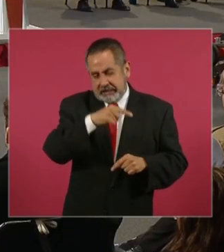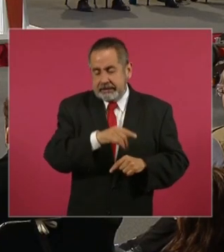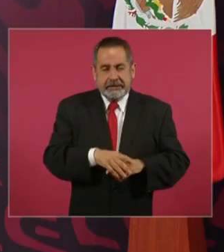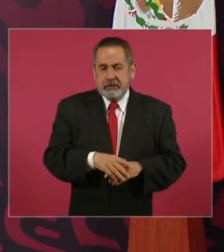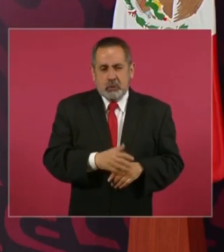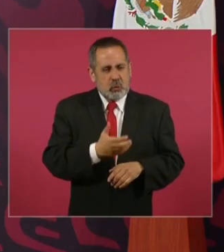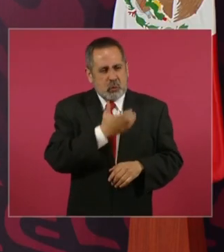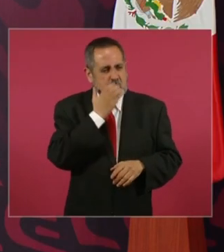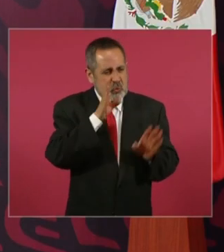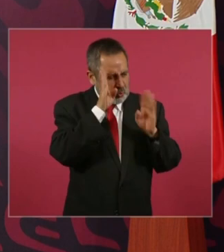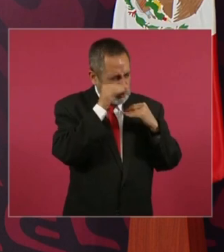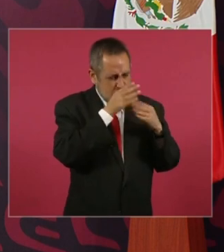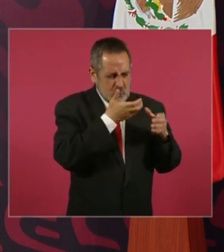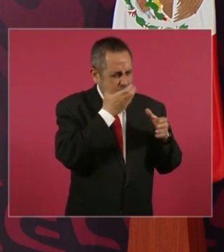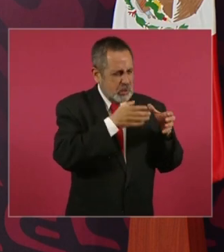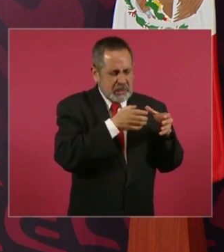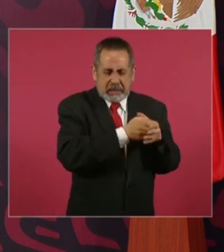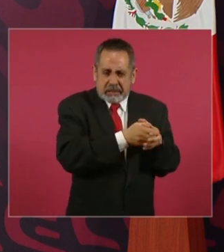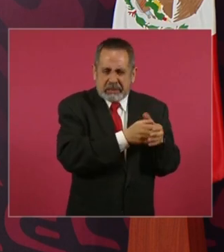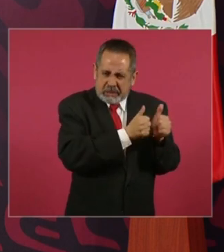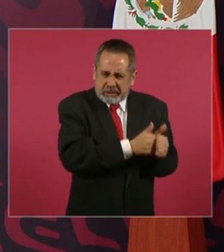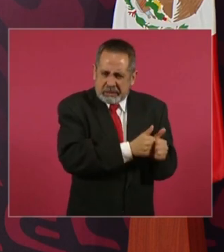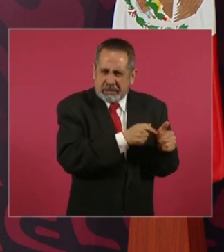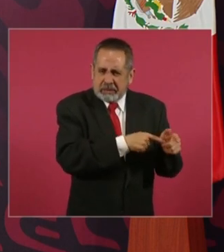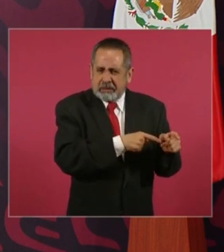muy conservador.